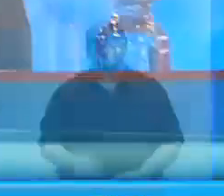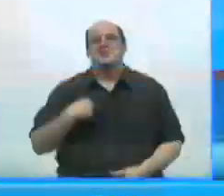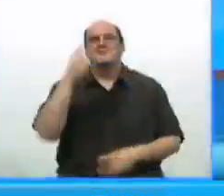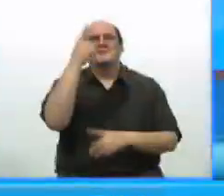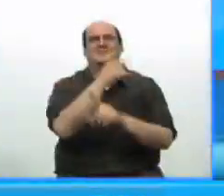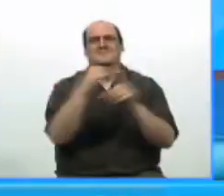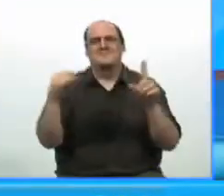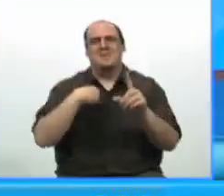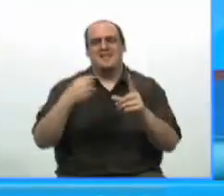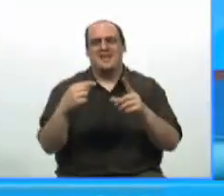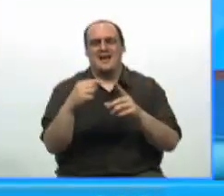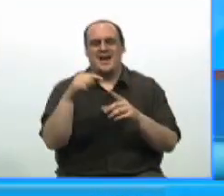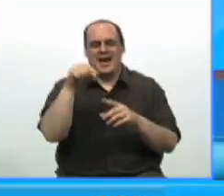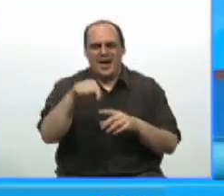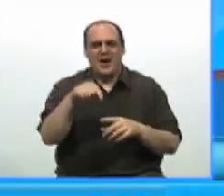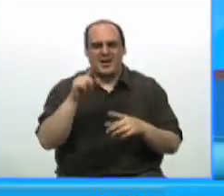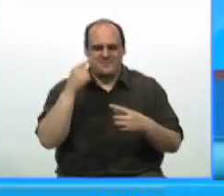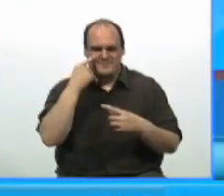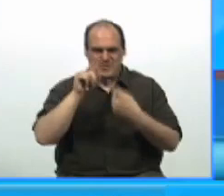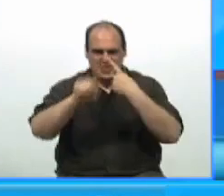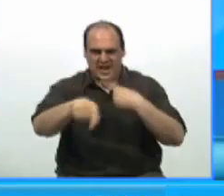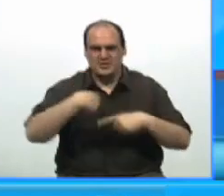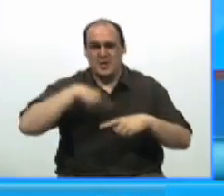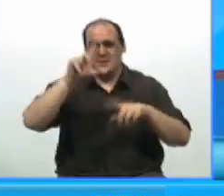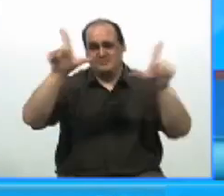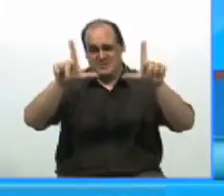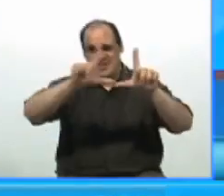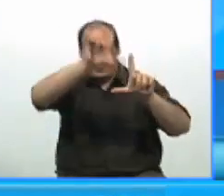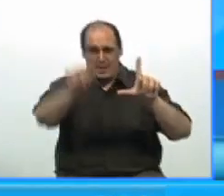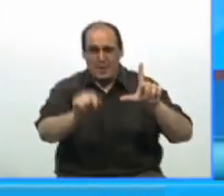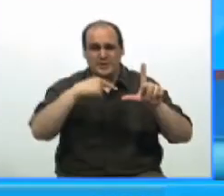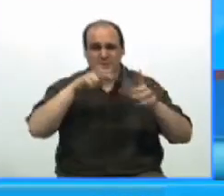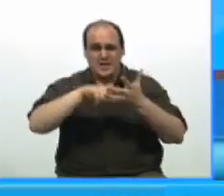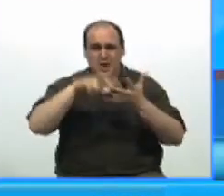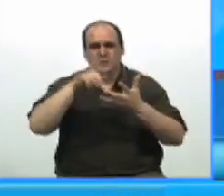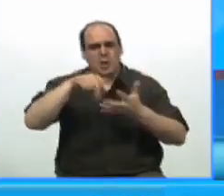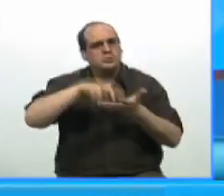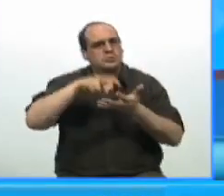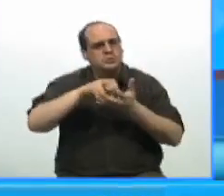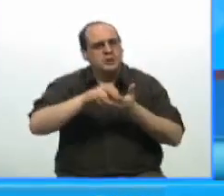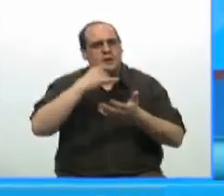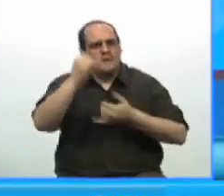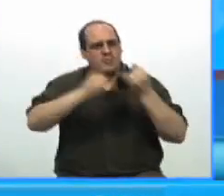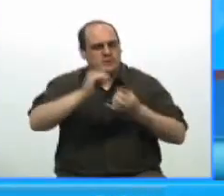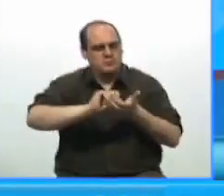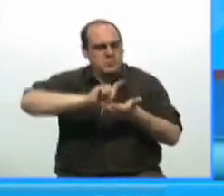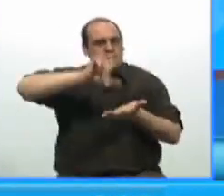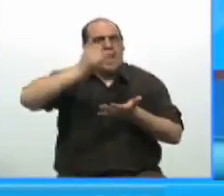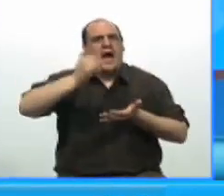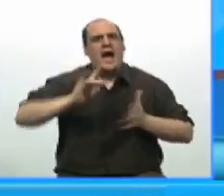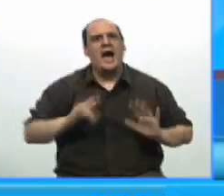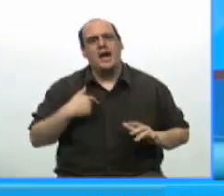Una y media al mediodía, seguimos en vivo y en directo en la pantalla de Deporte B Noticias. Hoy un noticiero recargado, Román. Sí, con muy buenos